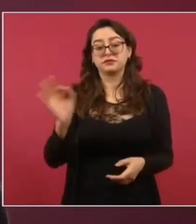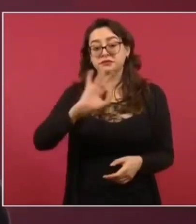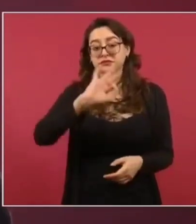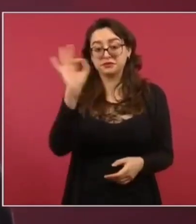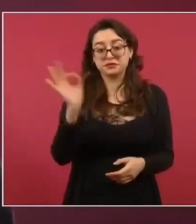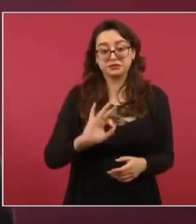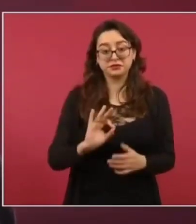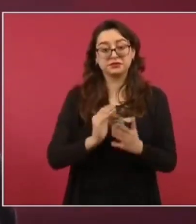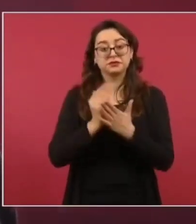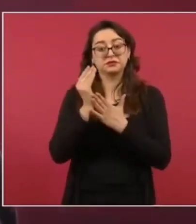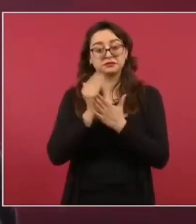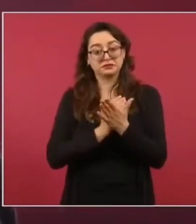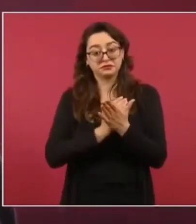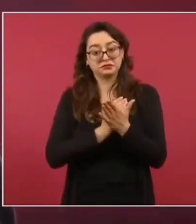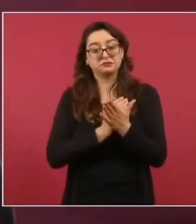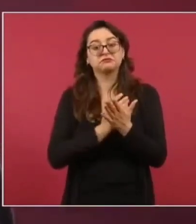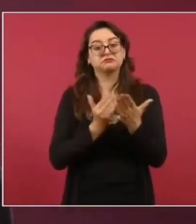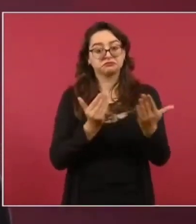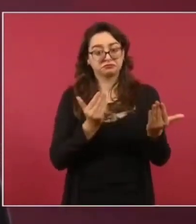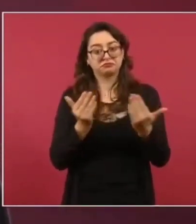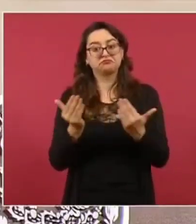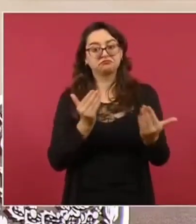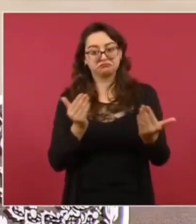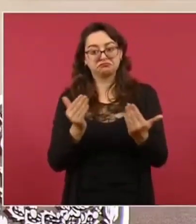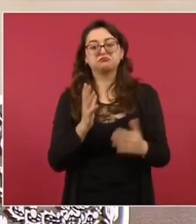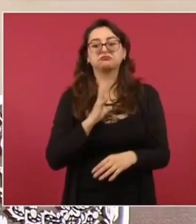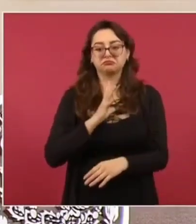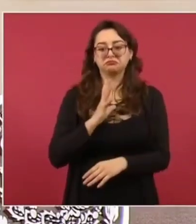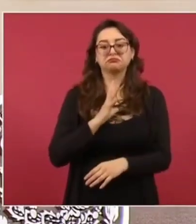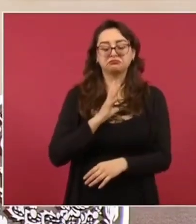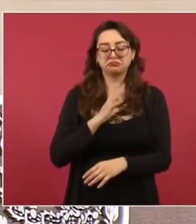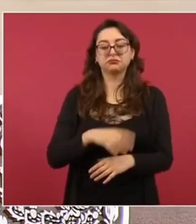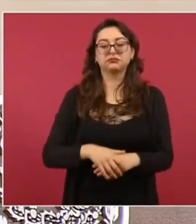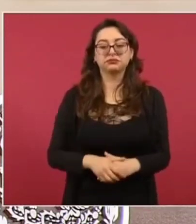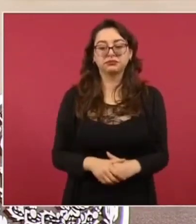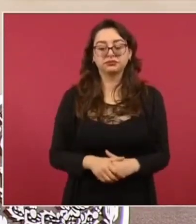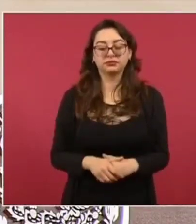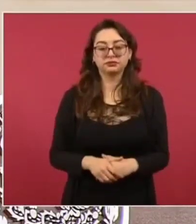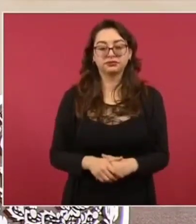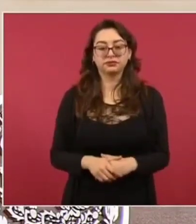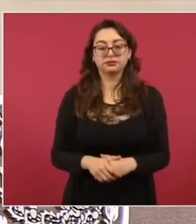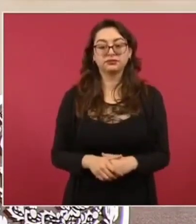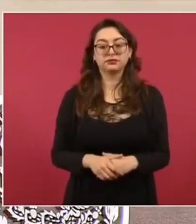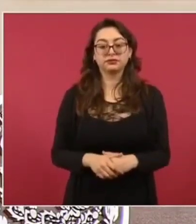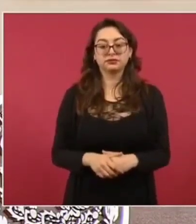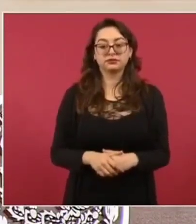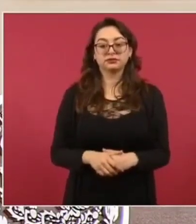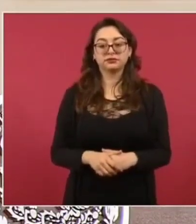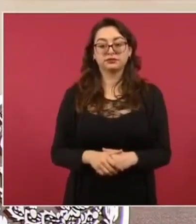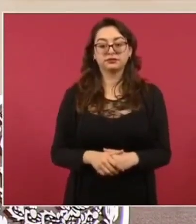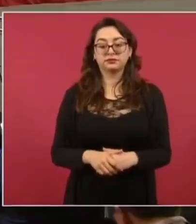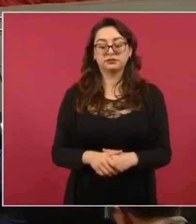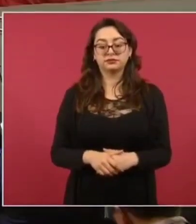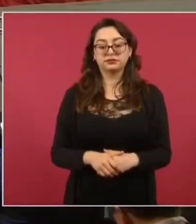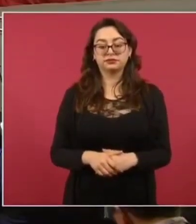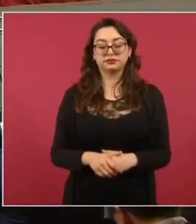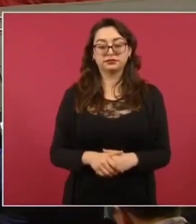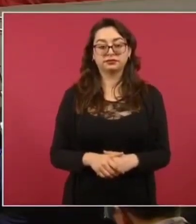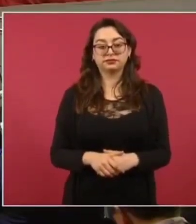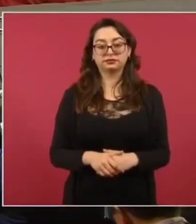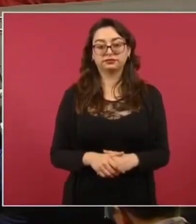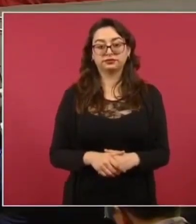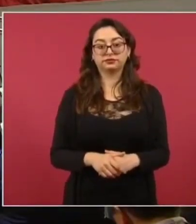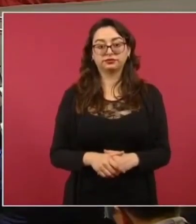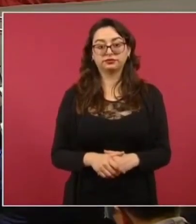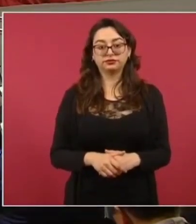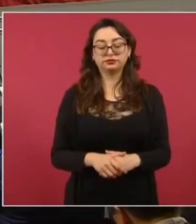transacciones comparables que hemos visto que se han hecho. El costo final está sujeto a verificación